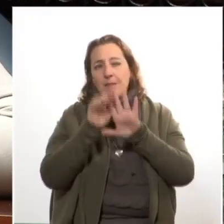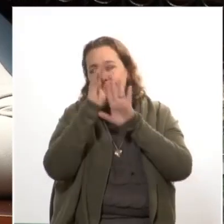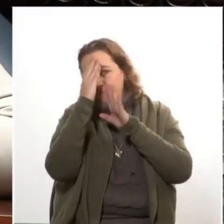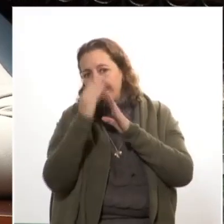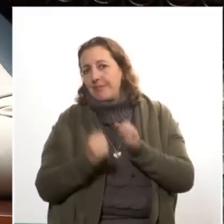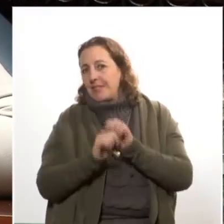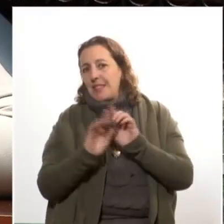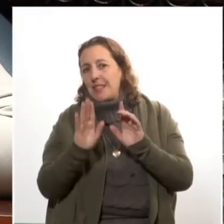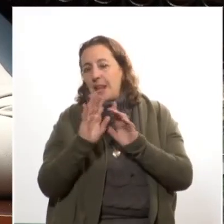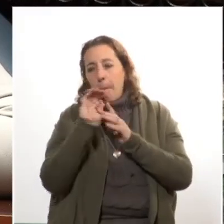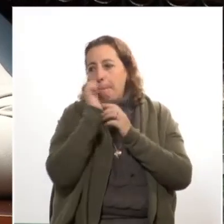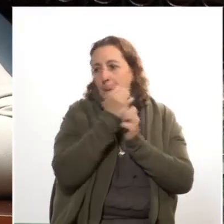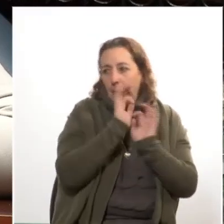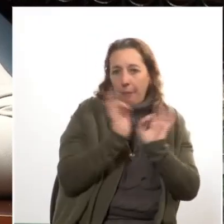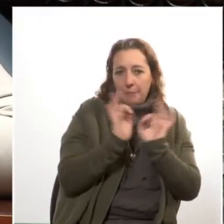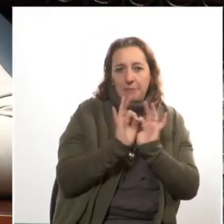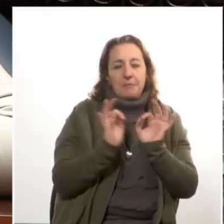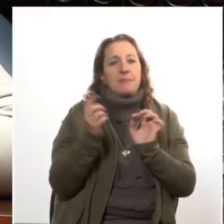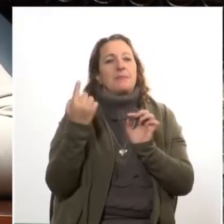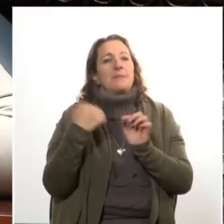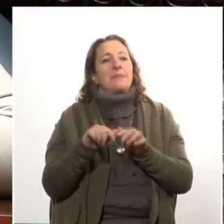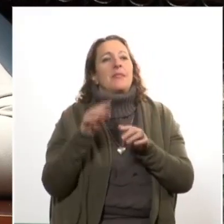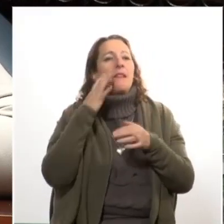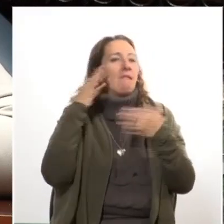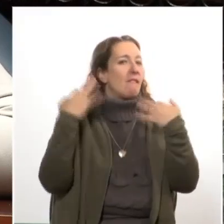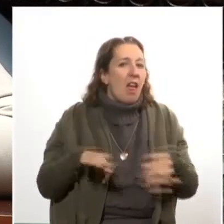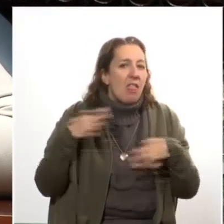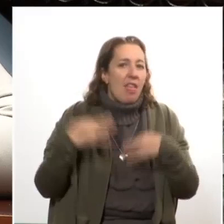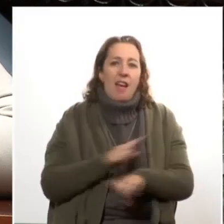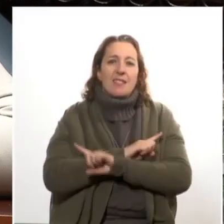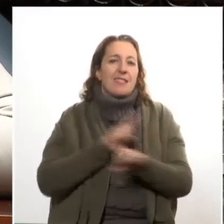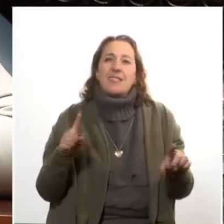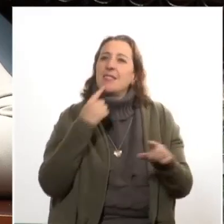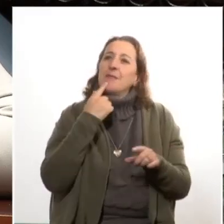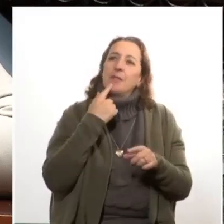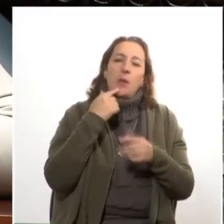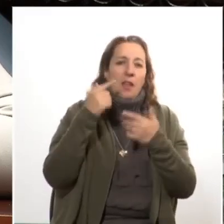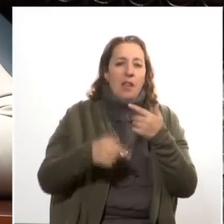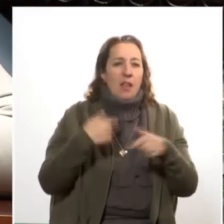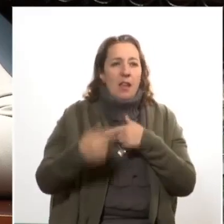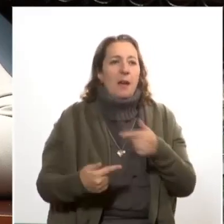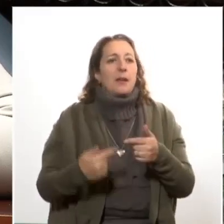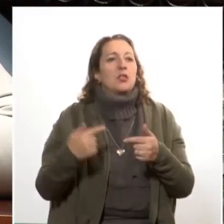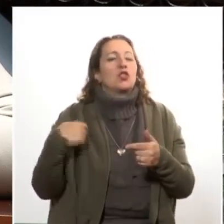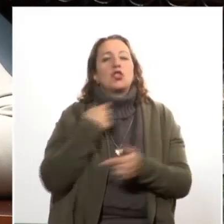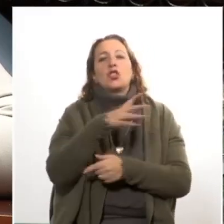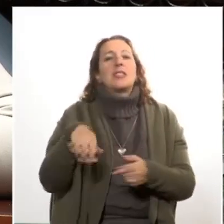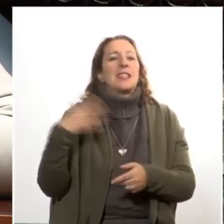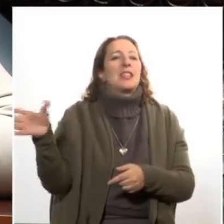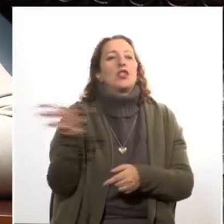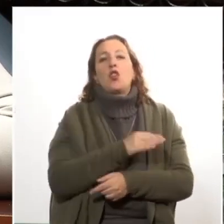sin exclusiones, la de la pura verdad sin cortapisas, la de una sociedad sin grietas, aquella que todos vivamos en el